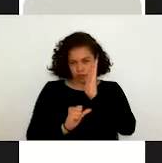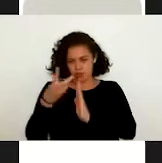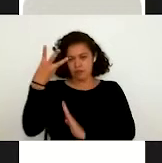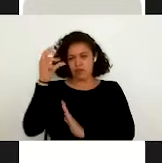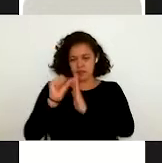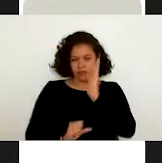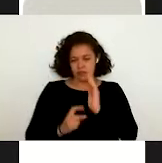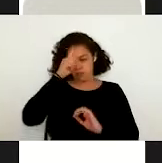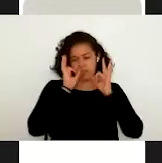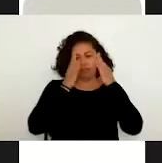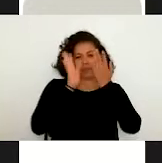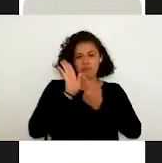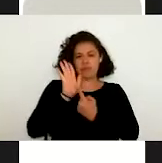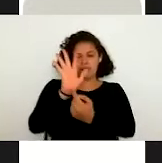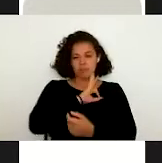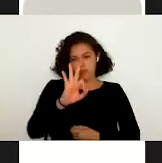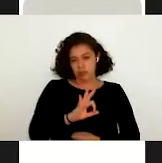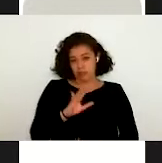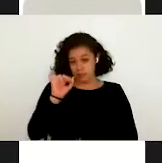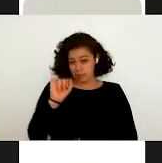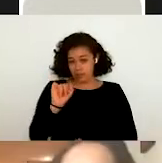otra forma de presentarlo. ¿Podría ser así?